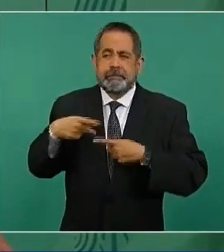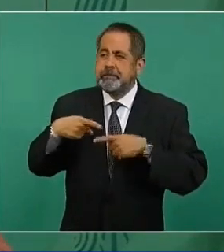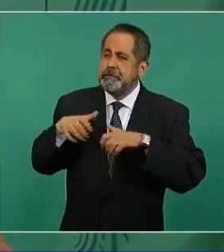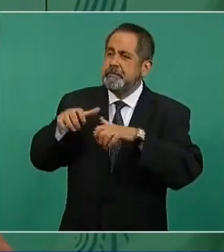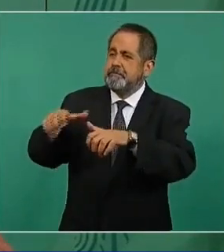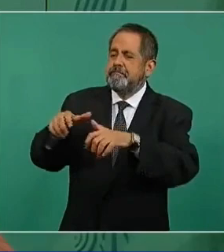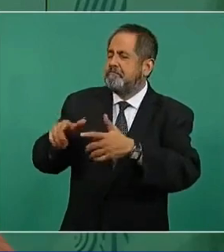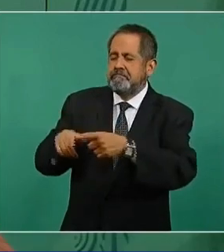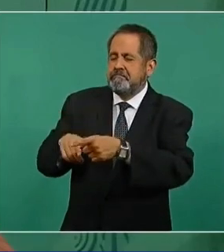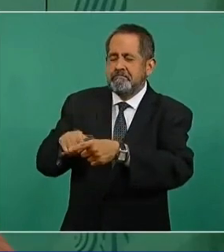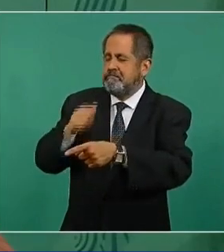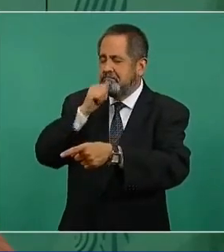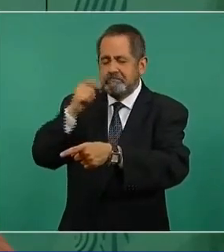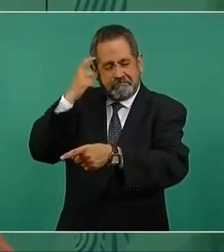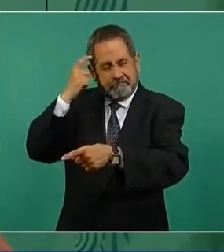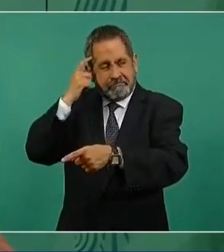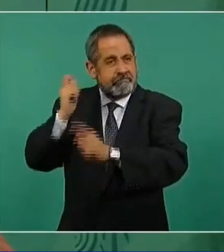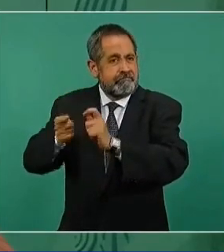no sabe,